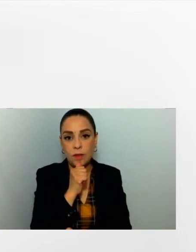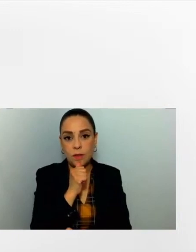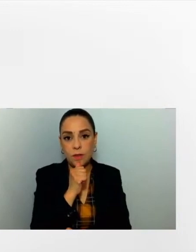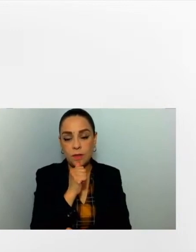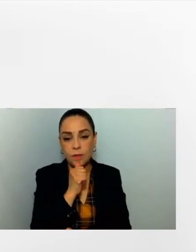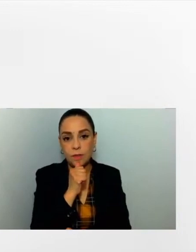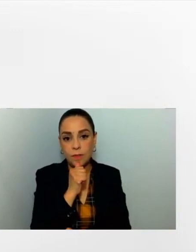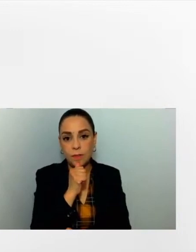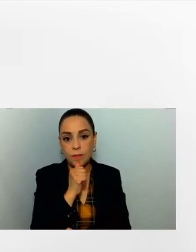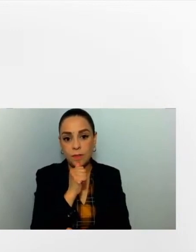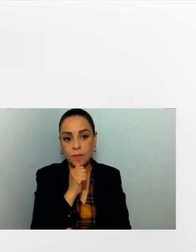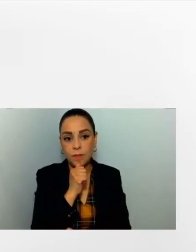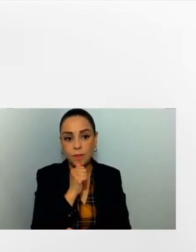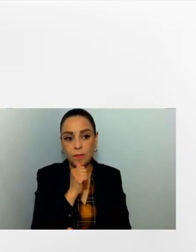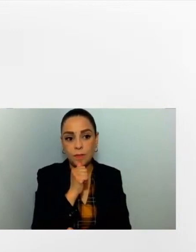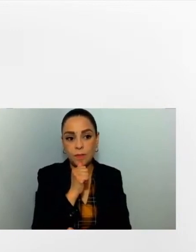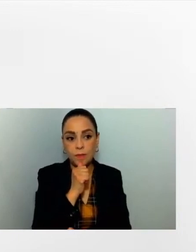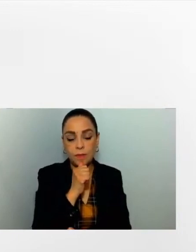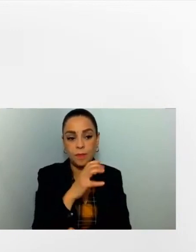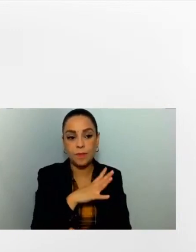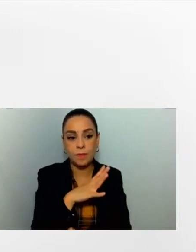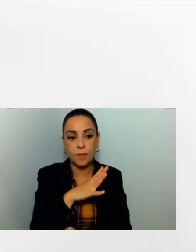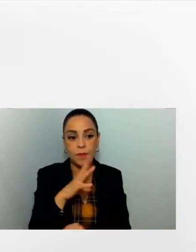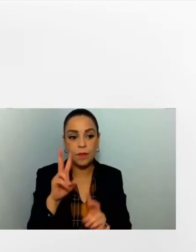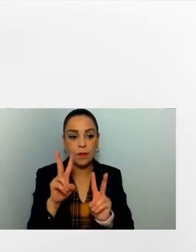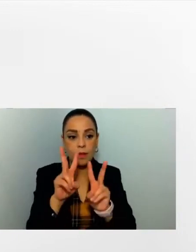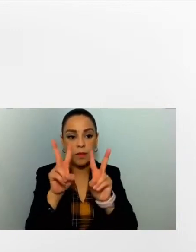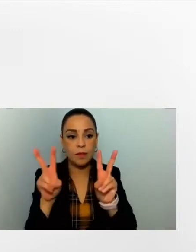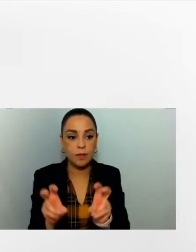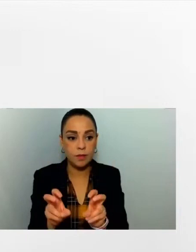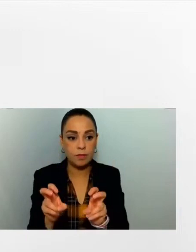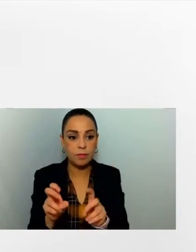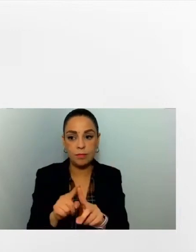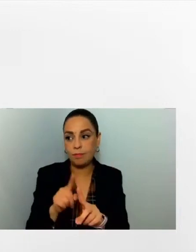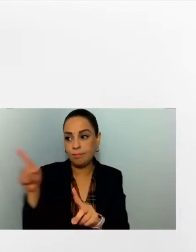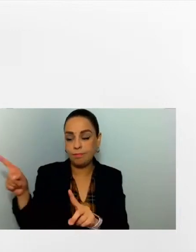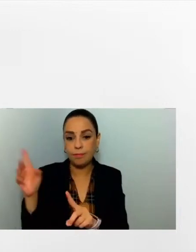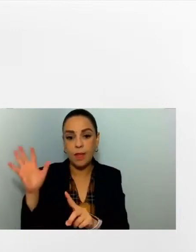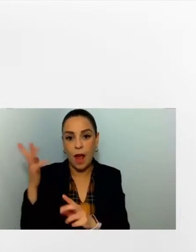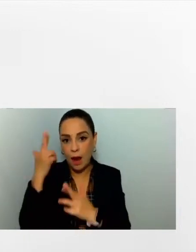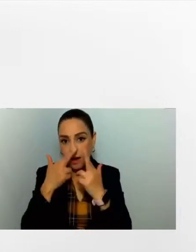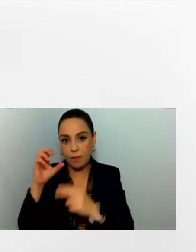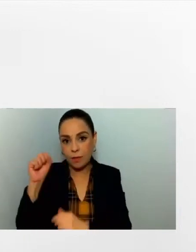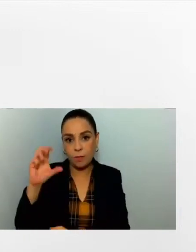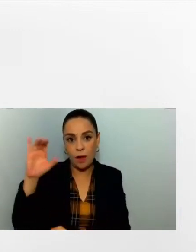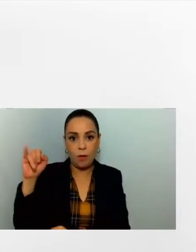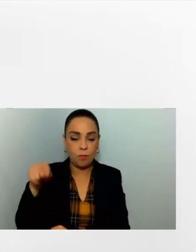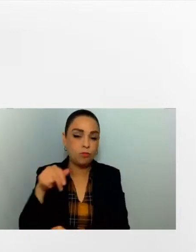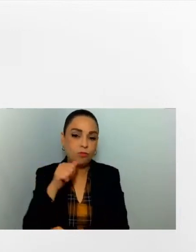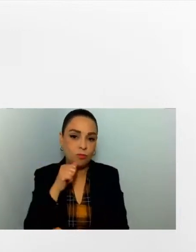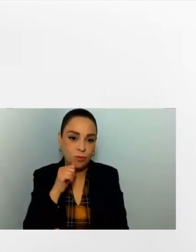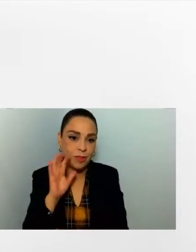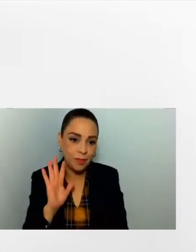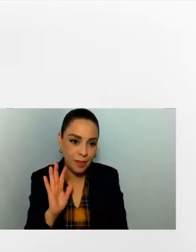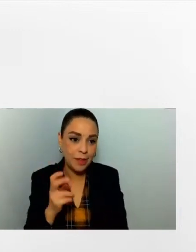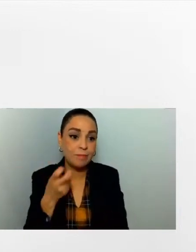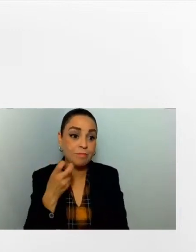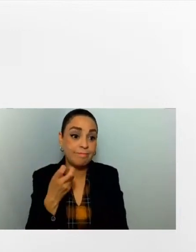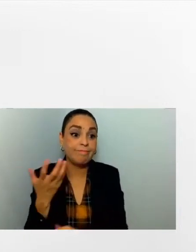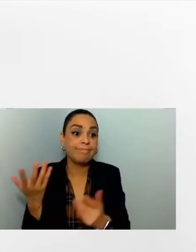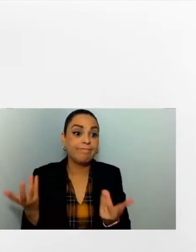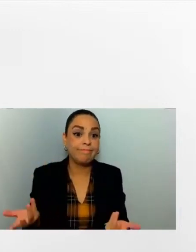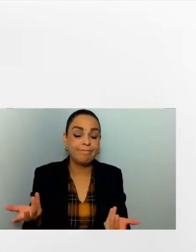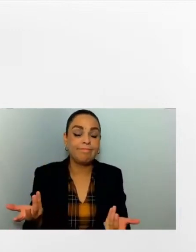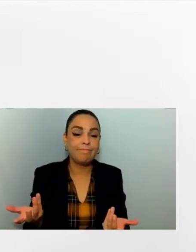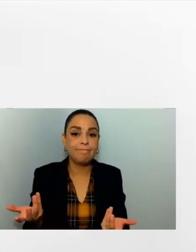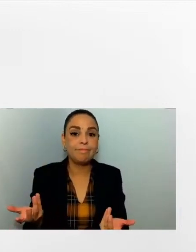llegado a la Suprema Corte. Entonces, tampoco queremos darles como